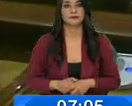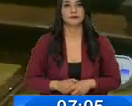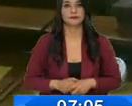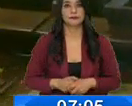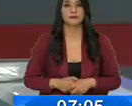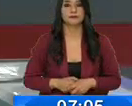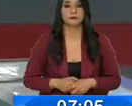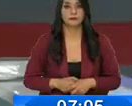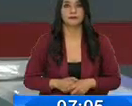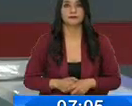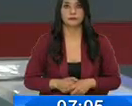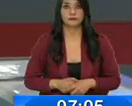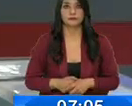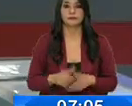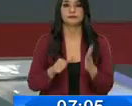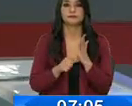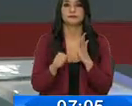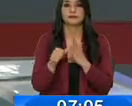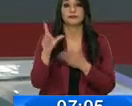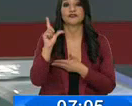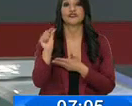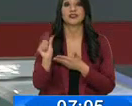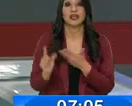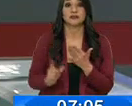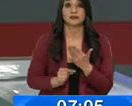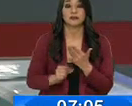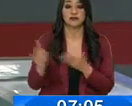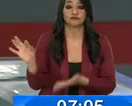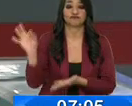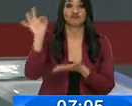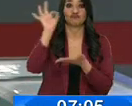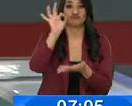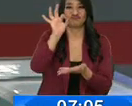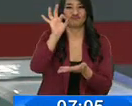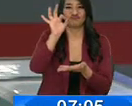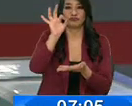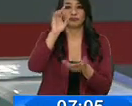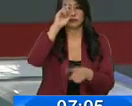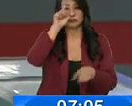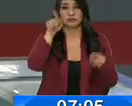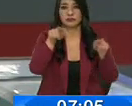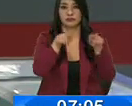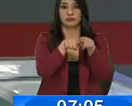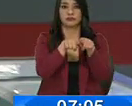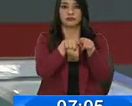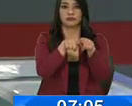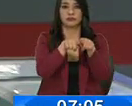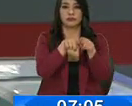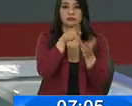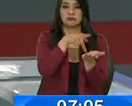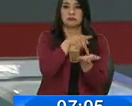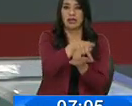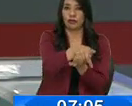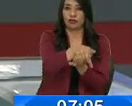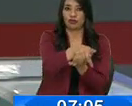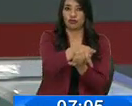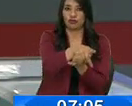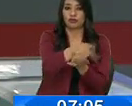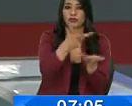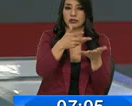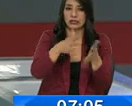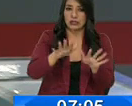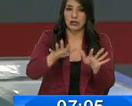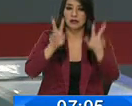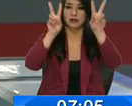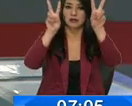Basante. El Ministerio de Finanzas, a través de su titular, luego de un acuerdo de pago, o llegó a un acuerdo de pago,